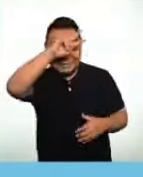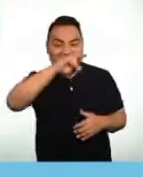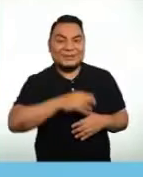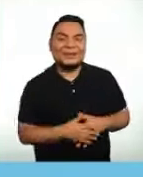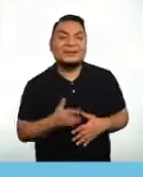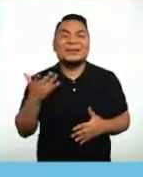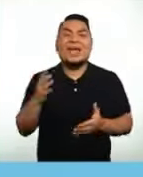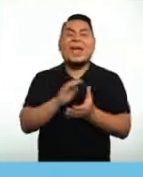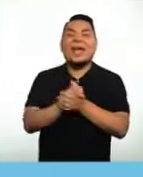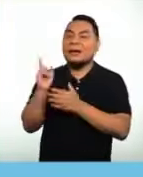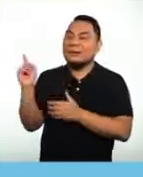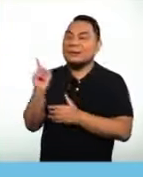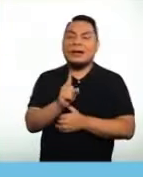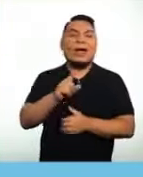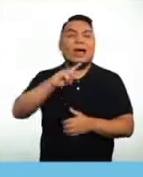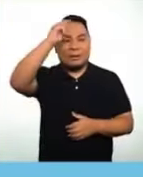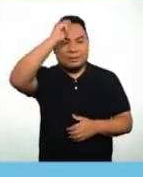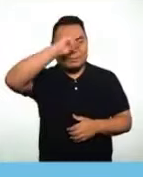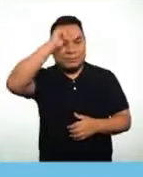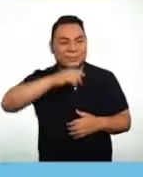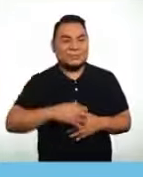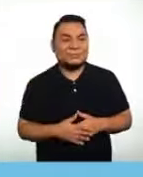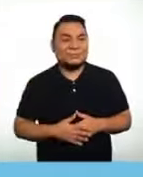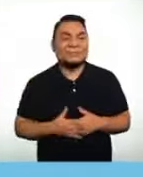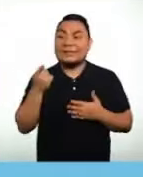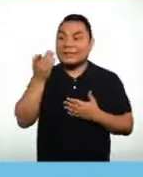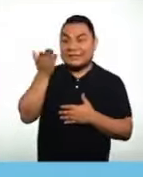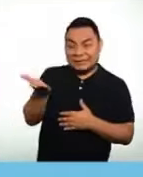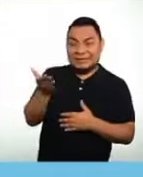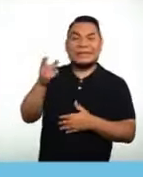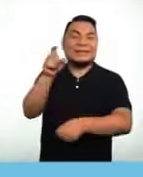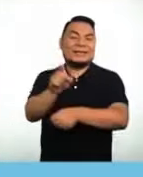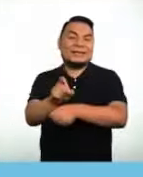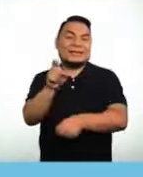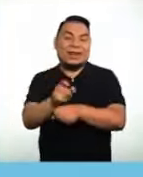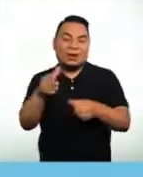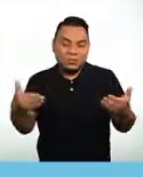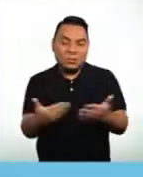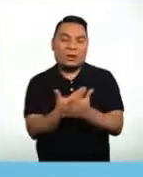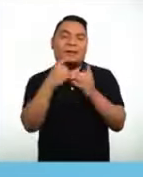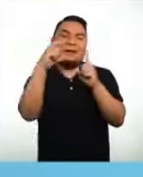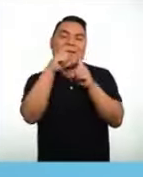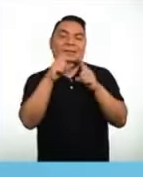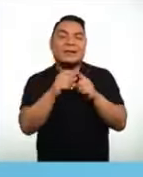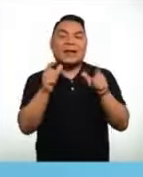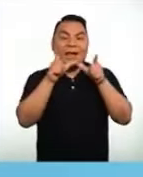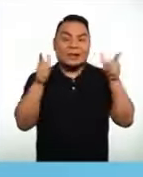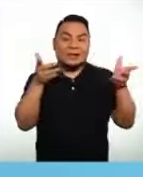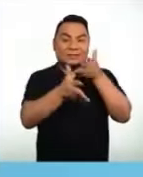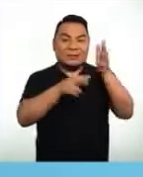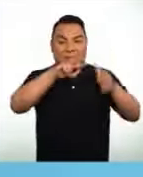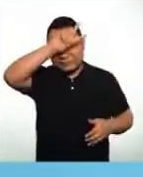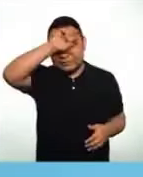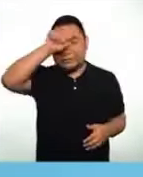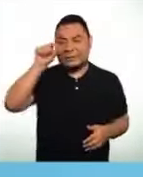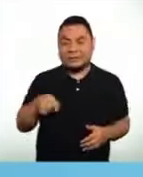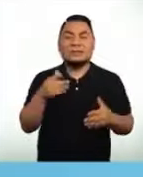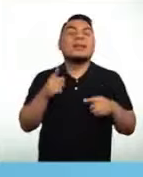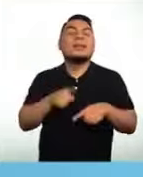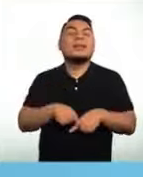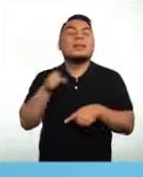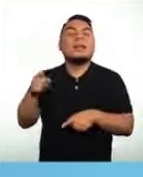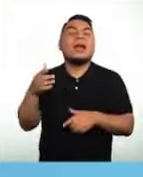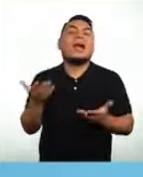de lengua de señas peruanas con nuestro amigo Paul. Él nos enseñará nuevas palabras en lengua de